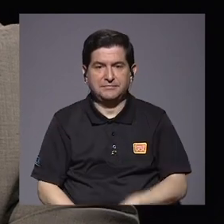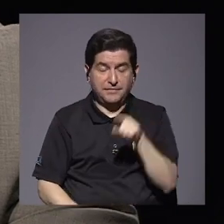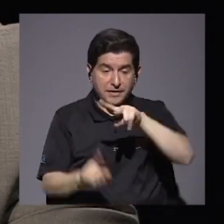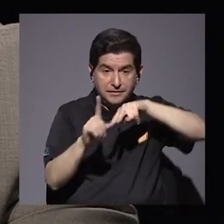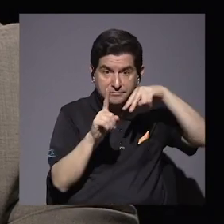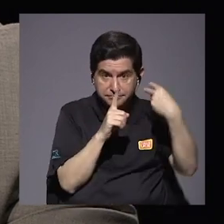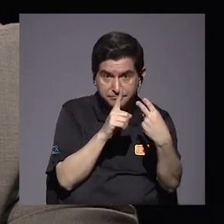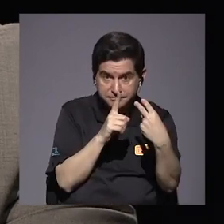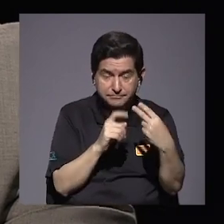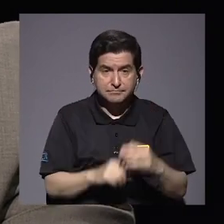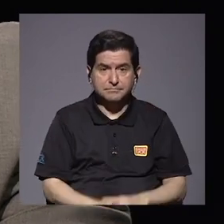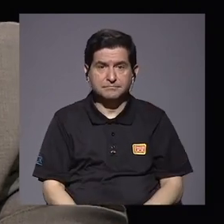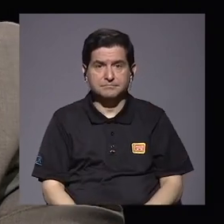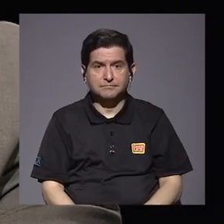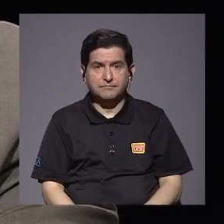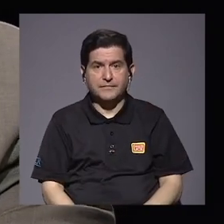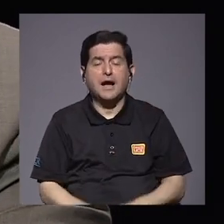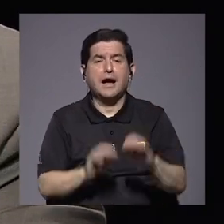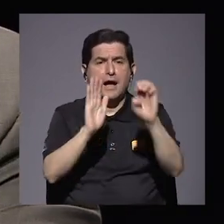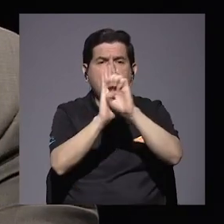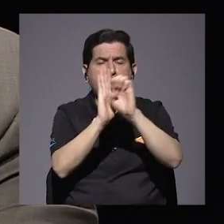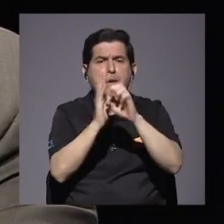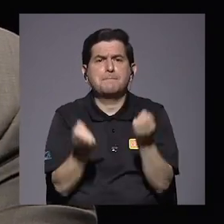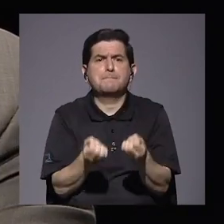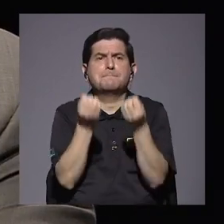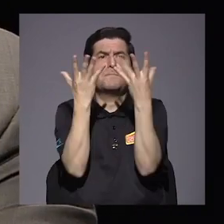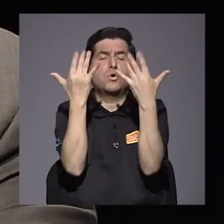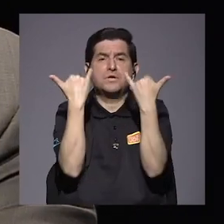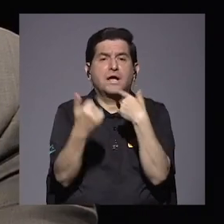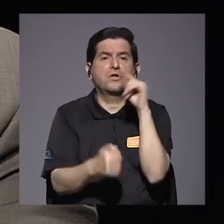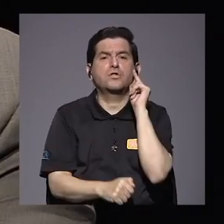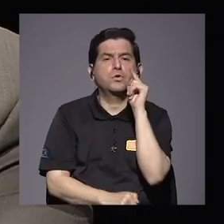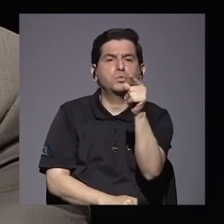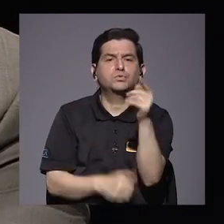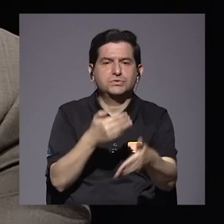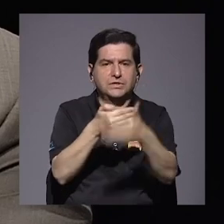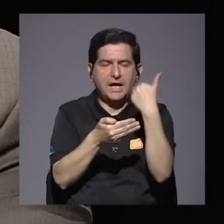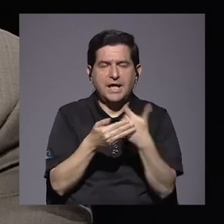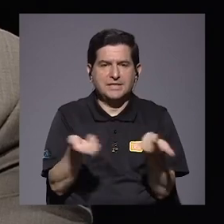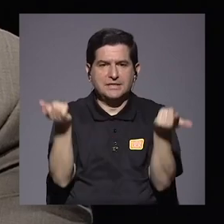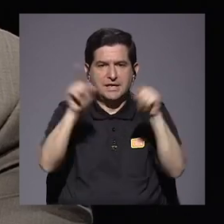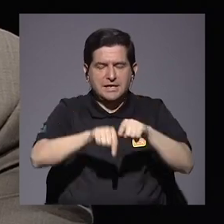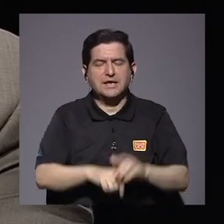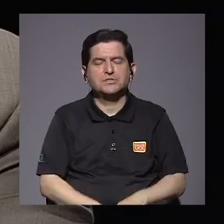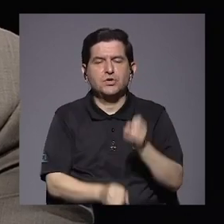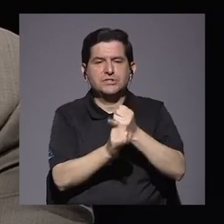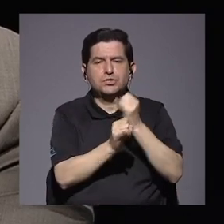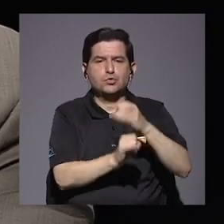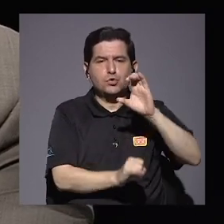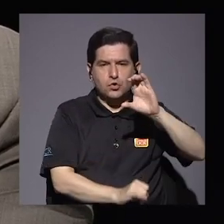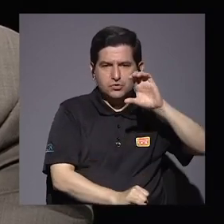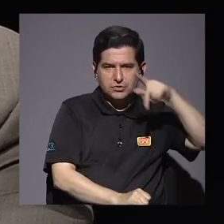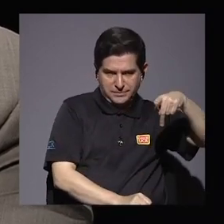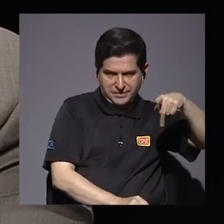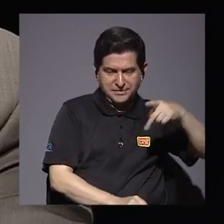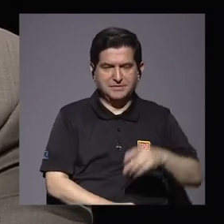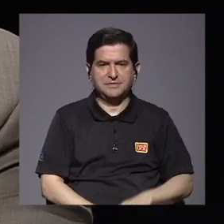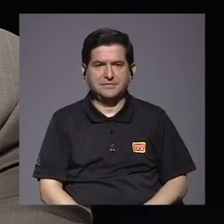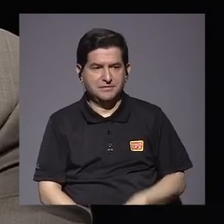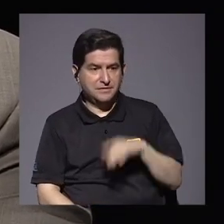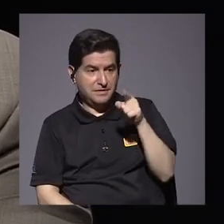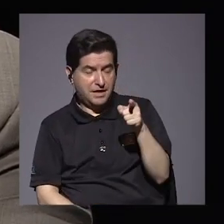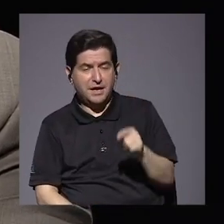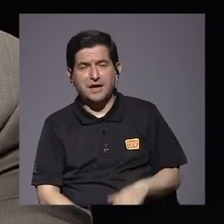Y desde ese punto de vista, los ejemplos son múltiples. Ya lo señalaba usted, el caso del Clodomiro Picado, que